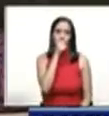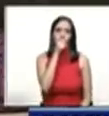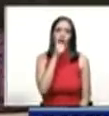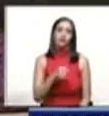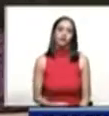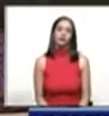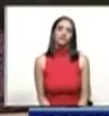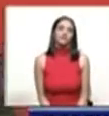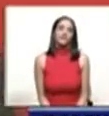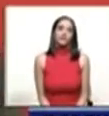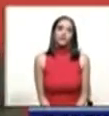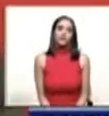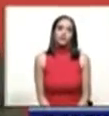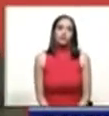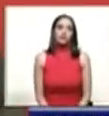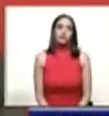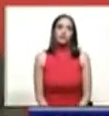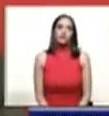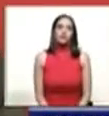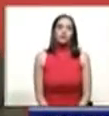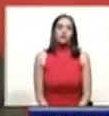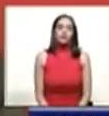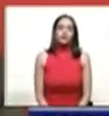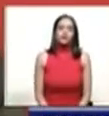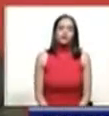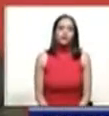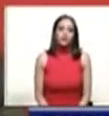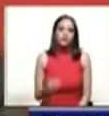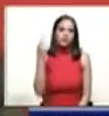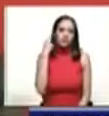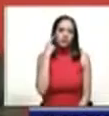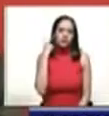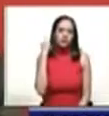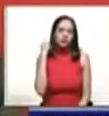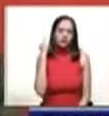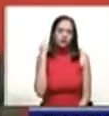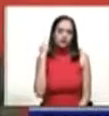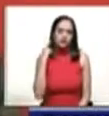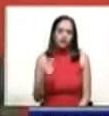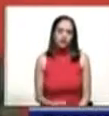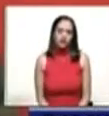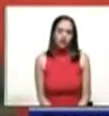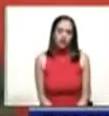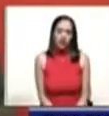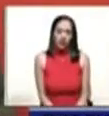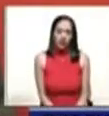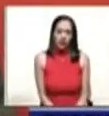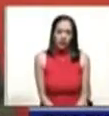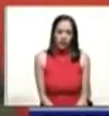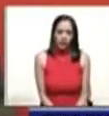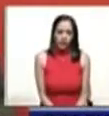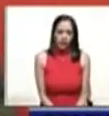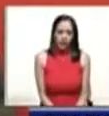como Estado, hablo de su ministerio, toca, lo daña. Caso del movimiento estudiantil. Aquí se burocratizó el movimiento estudiantil,